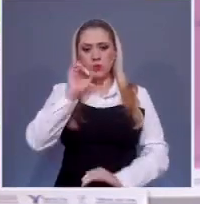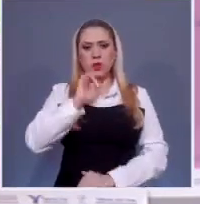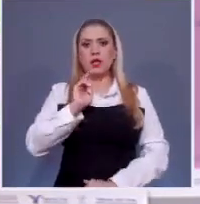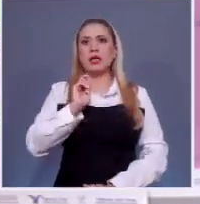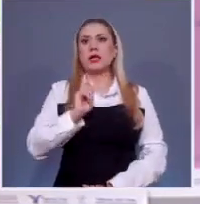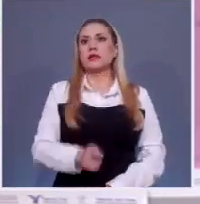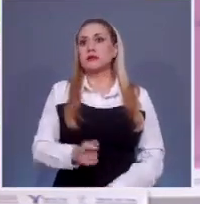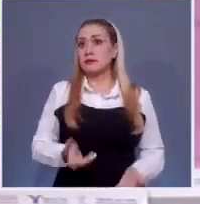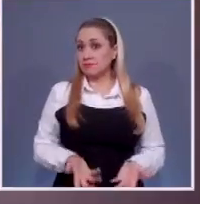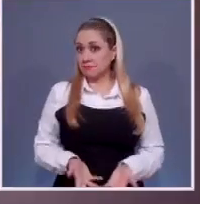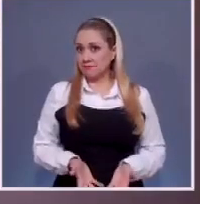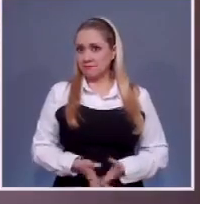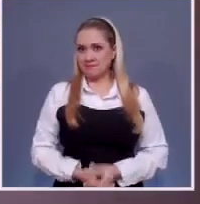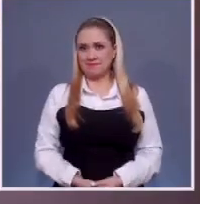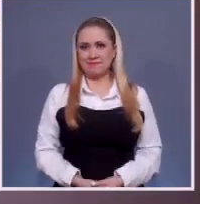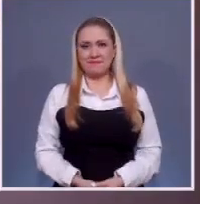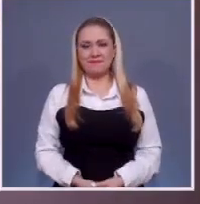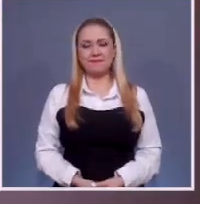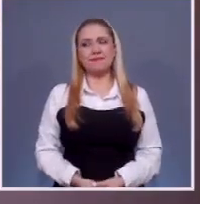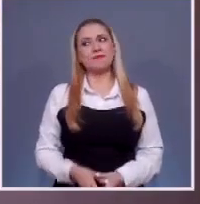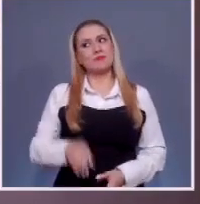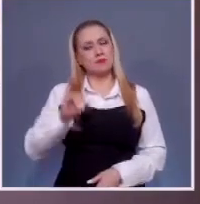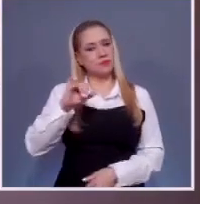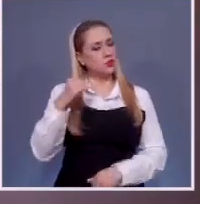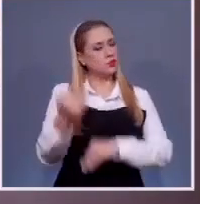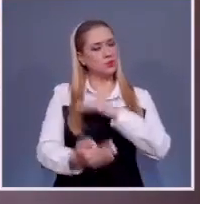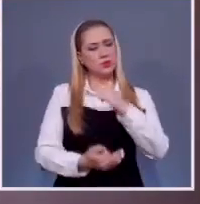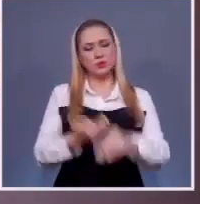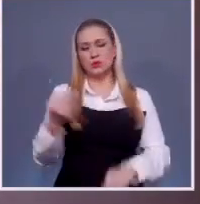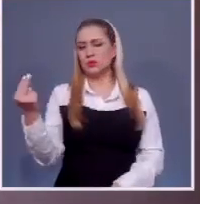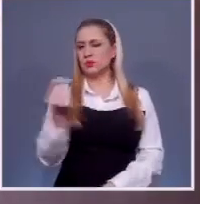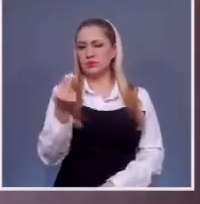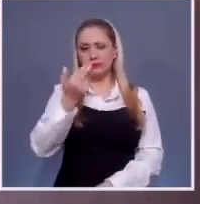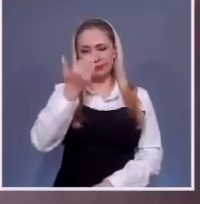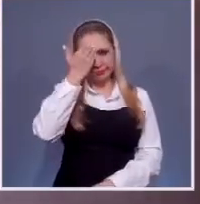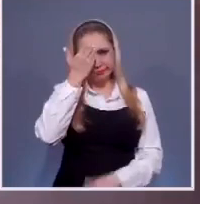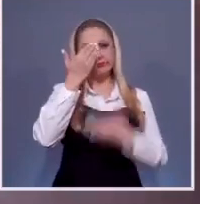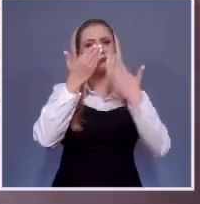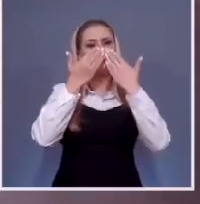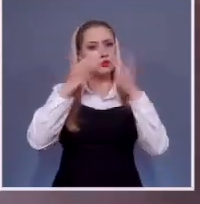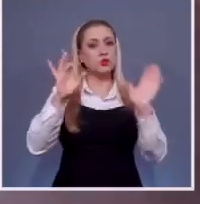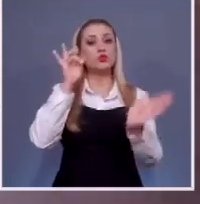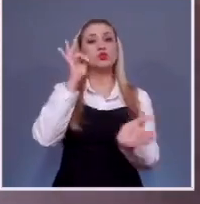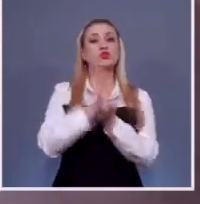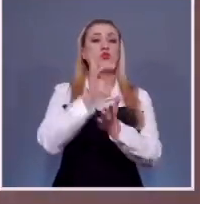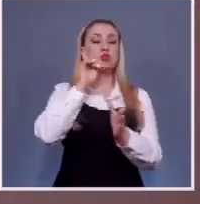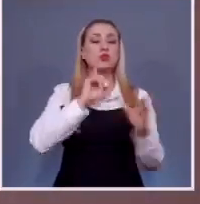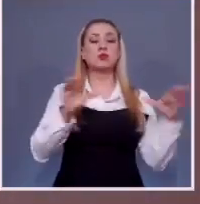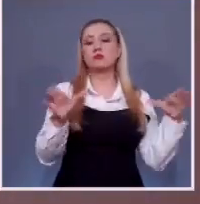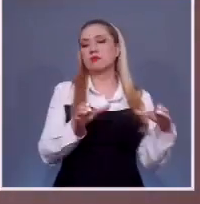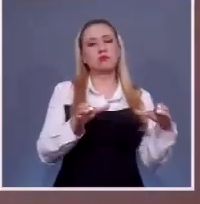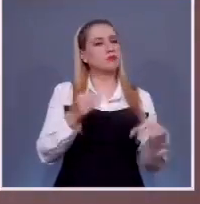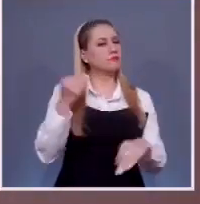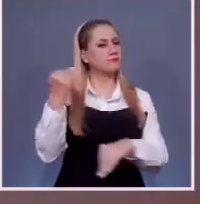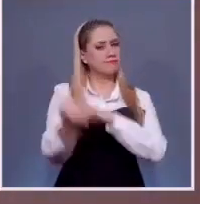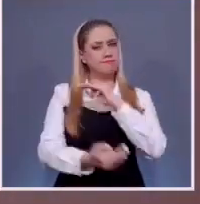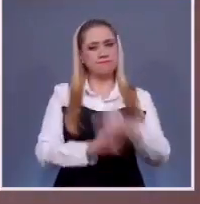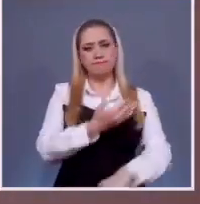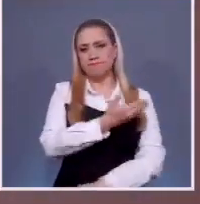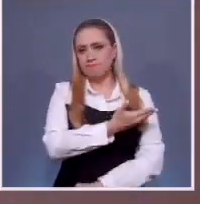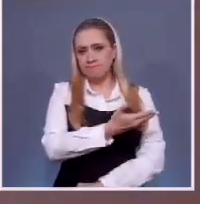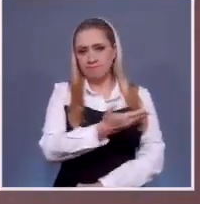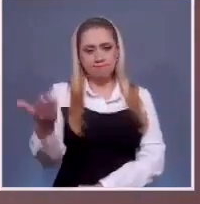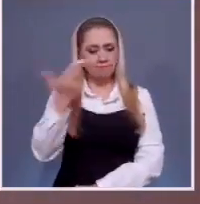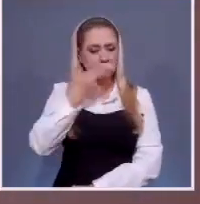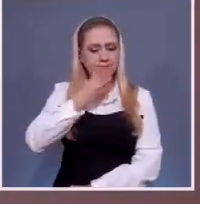Este es un tema que nos incumbe a todos, a toda la sociedad. No es un tema solamente de un sector, es un tema que nos incluye a todos porque pues se